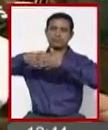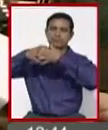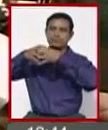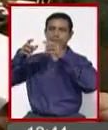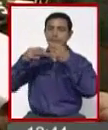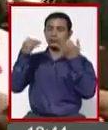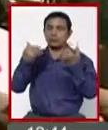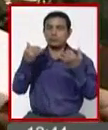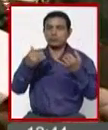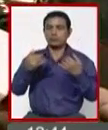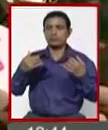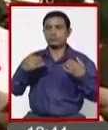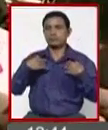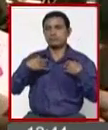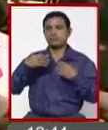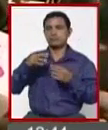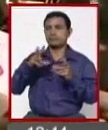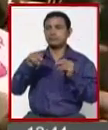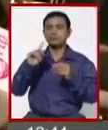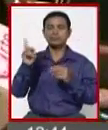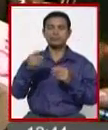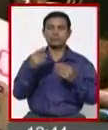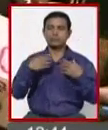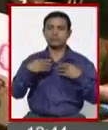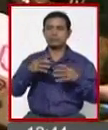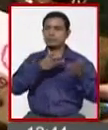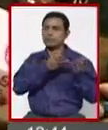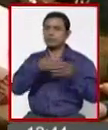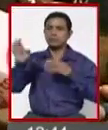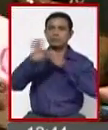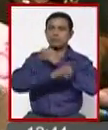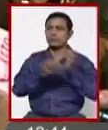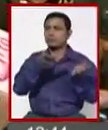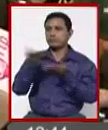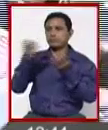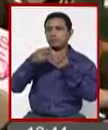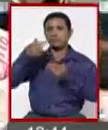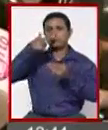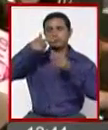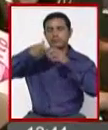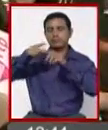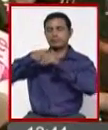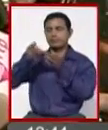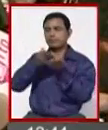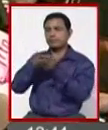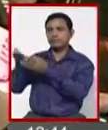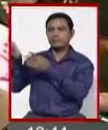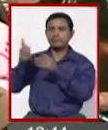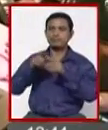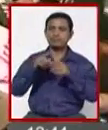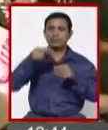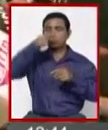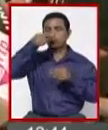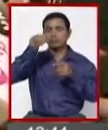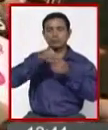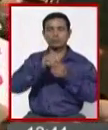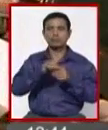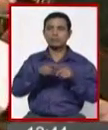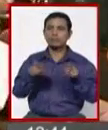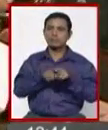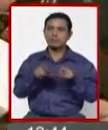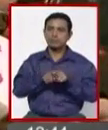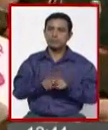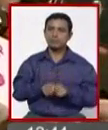industrialización. Hoy vivimos ya no solamente de la exportación de los hidrocarburos, del gas, sino que